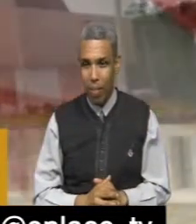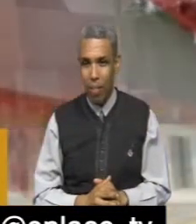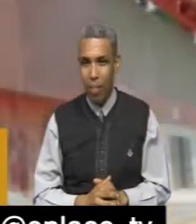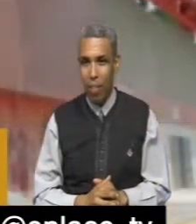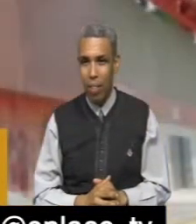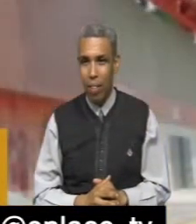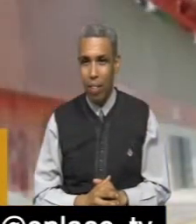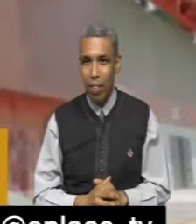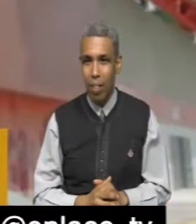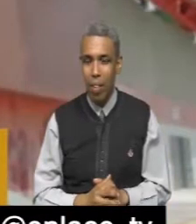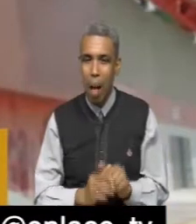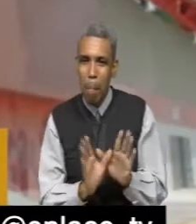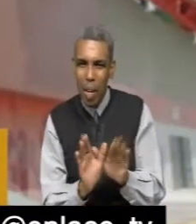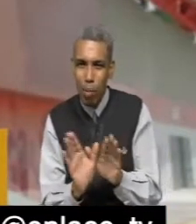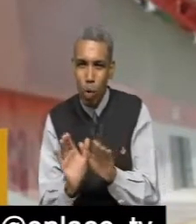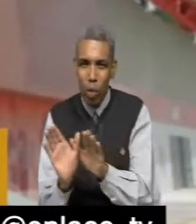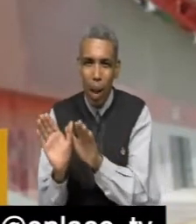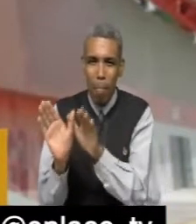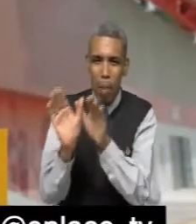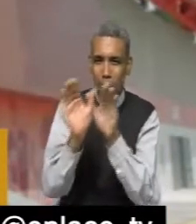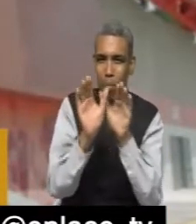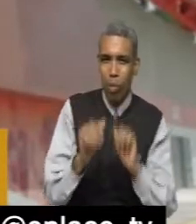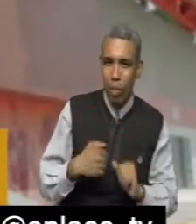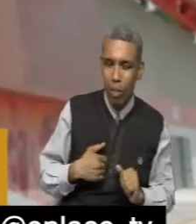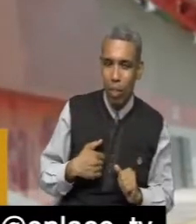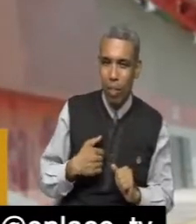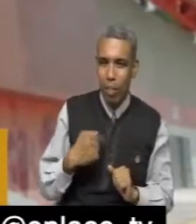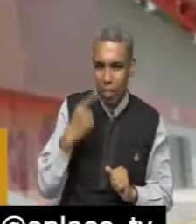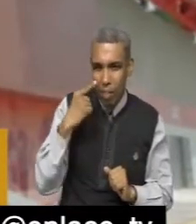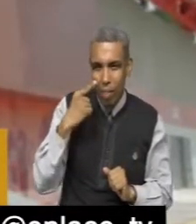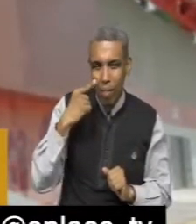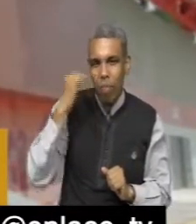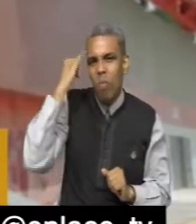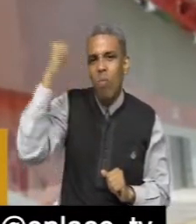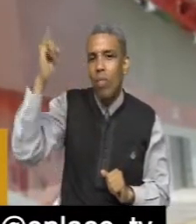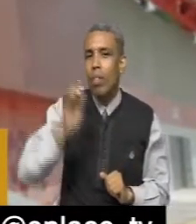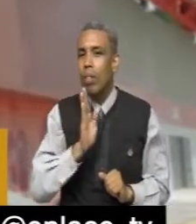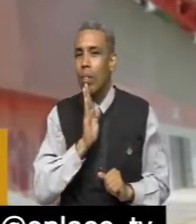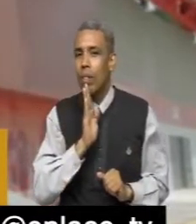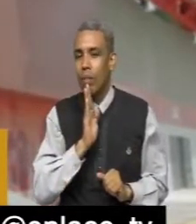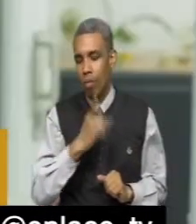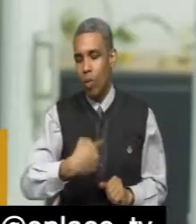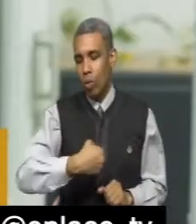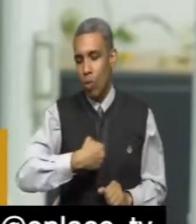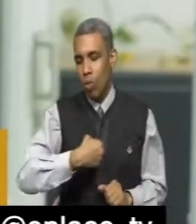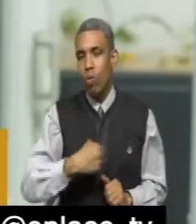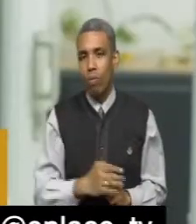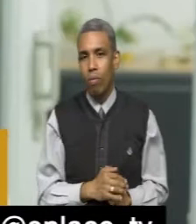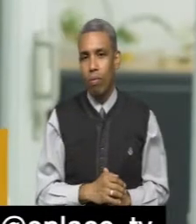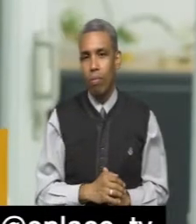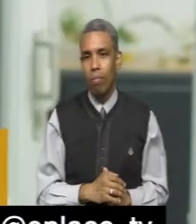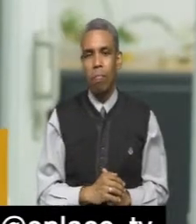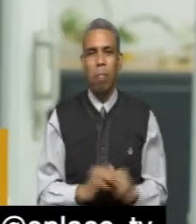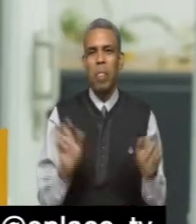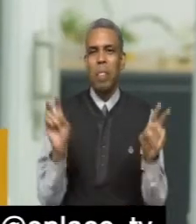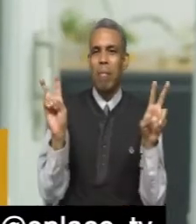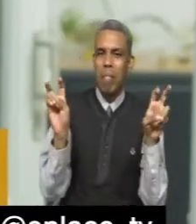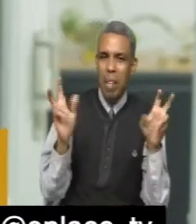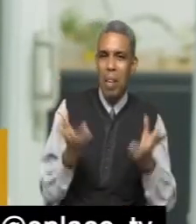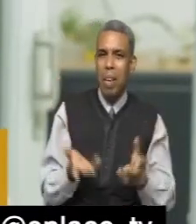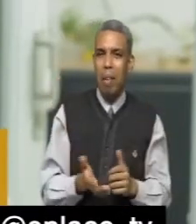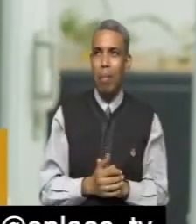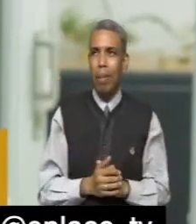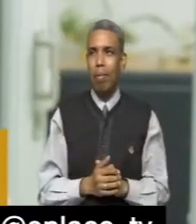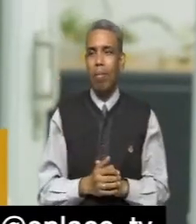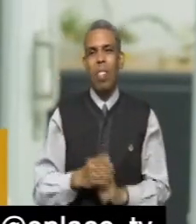las mariposas, el monumento a las mariposas, que hace parte de esa temática, de pronto, de ese mural que hice